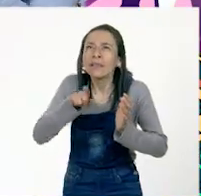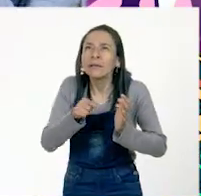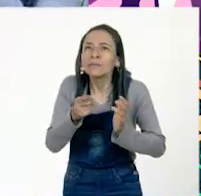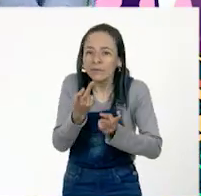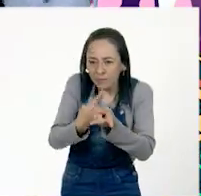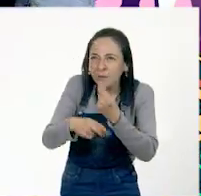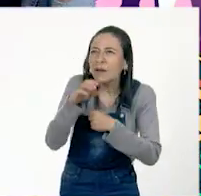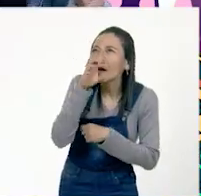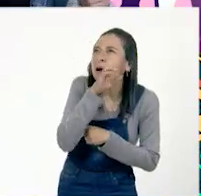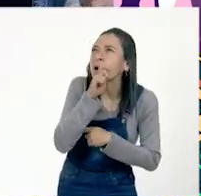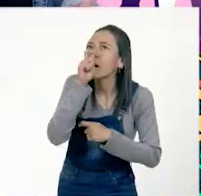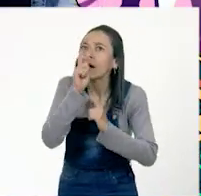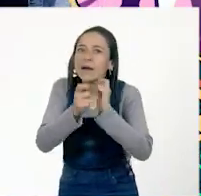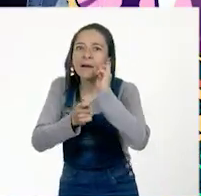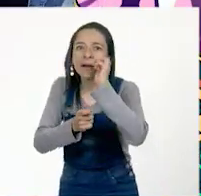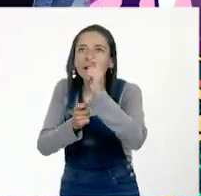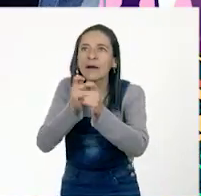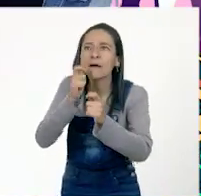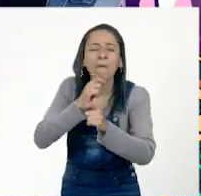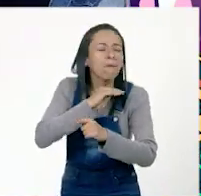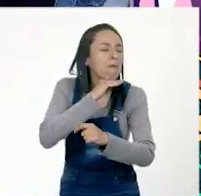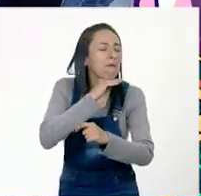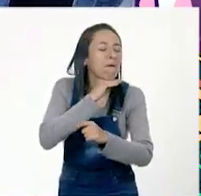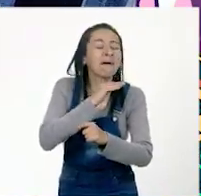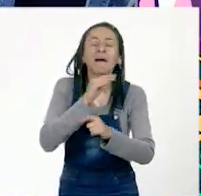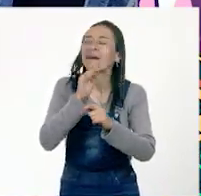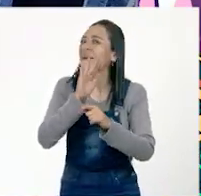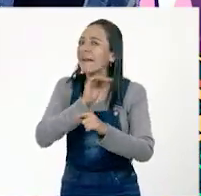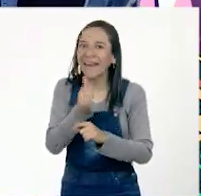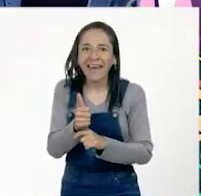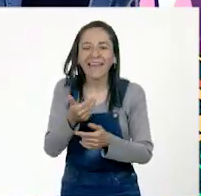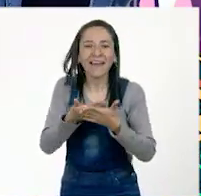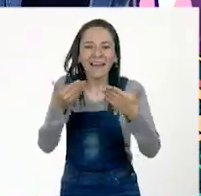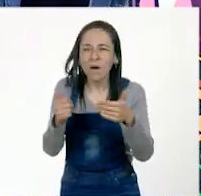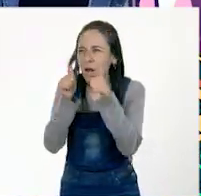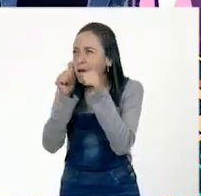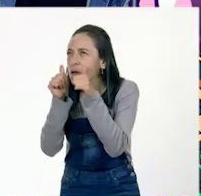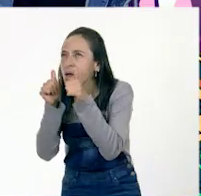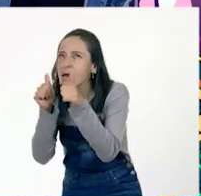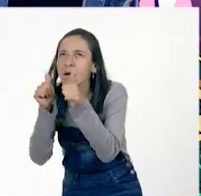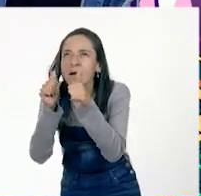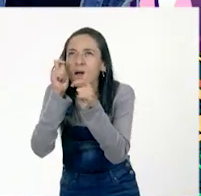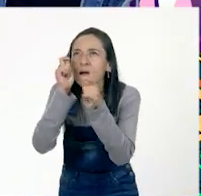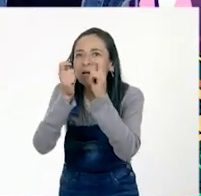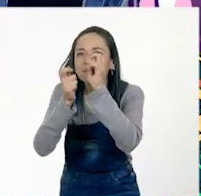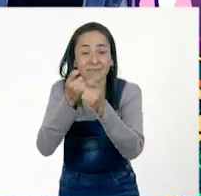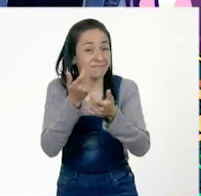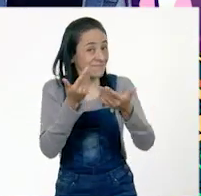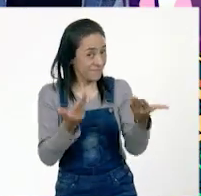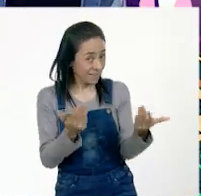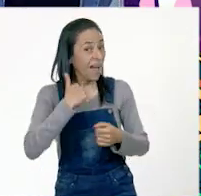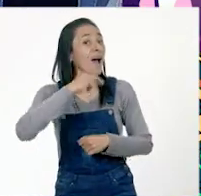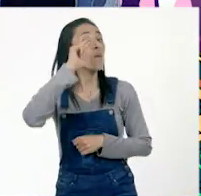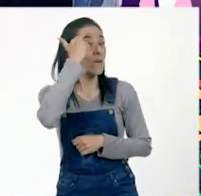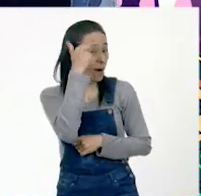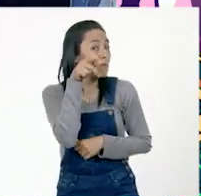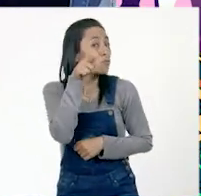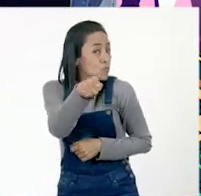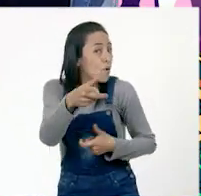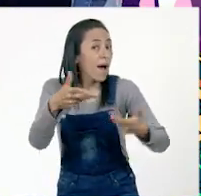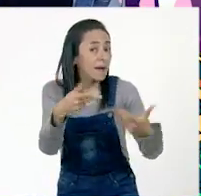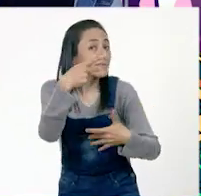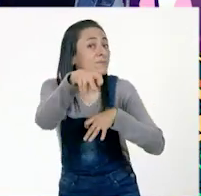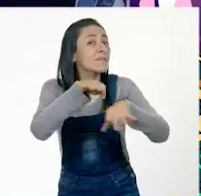sin perder el detalle. Así es, recuerda tu misión, informar a los niños y a las niñas sobre